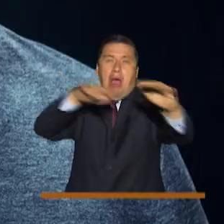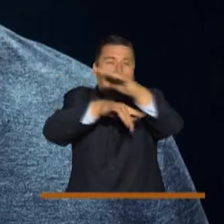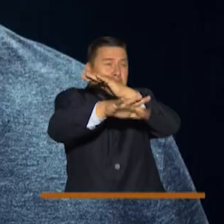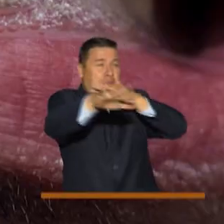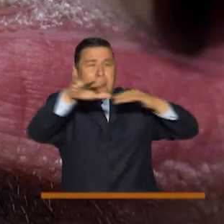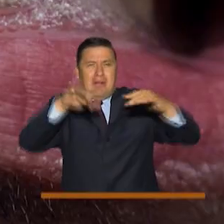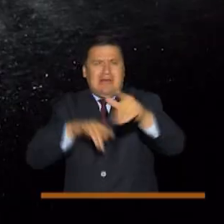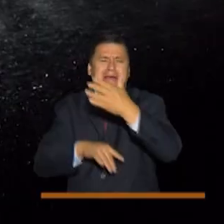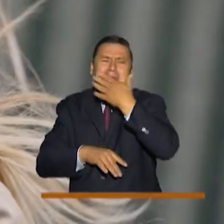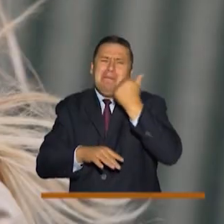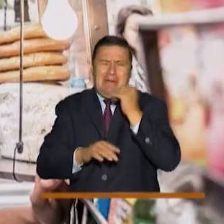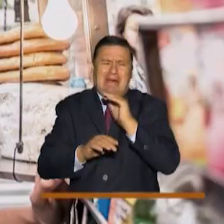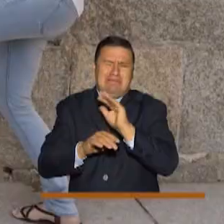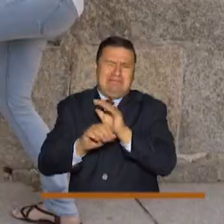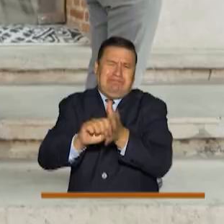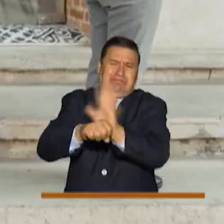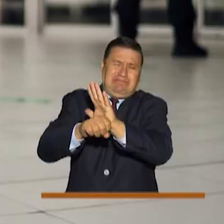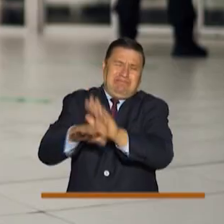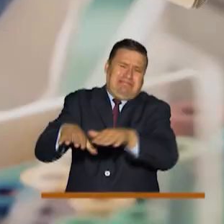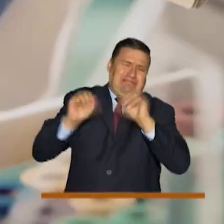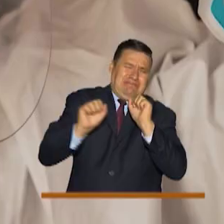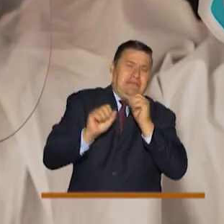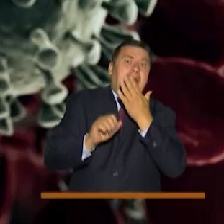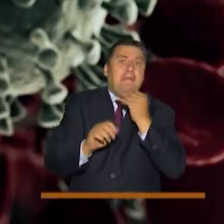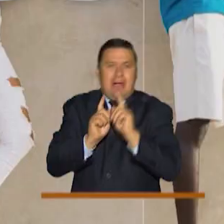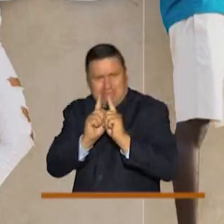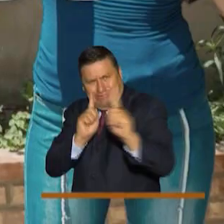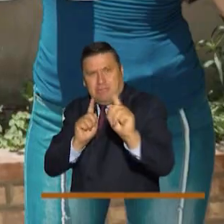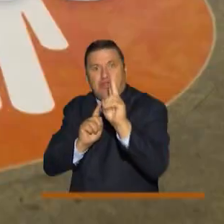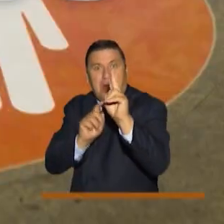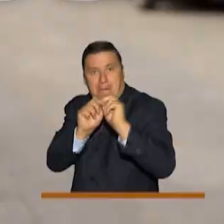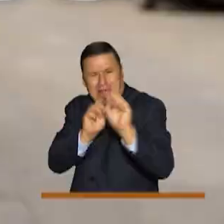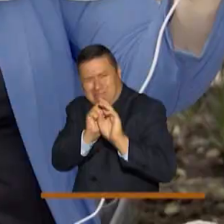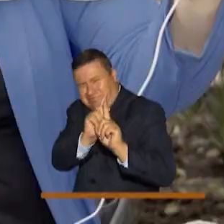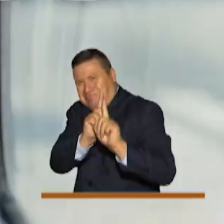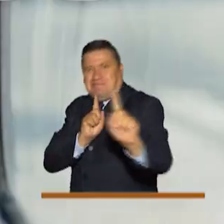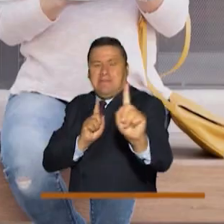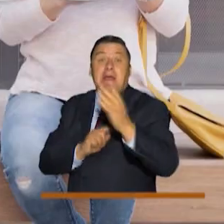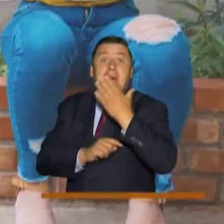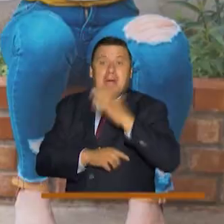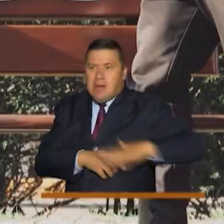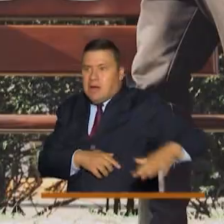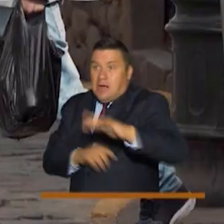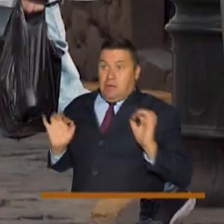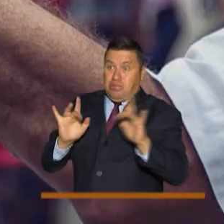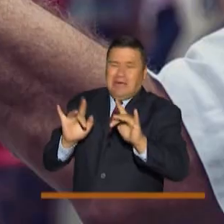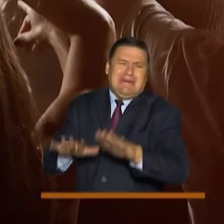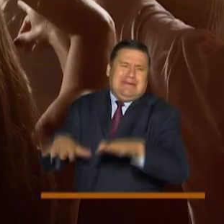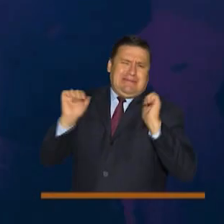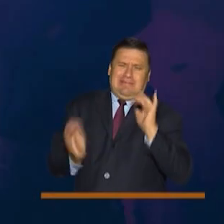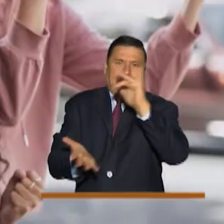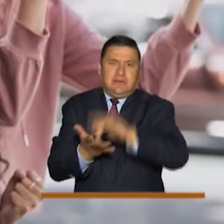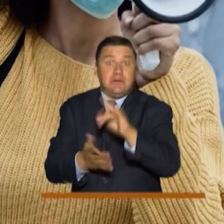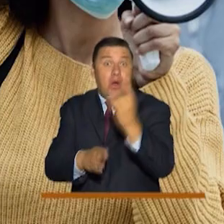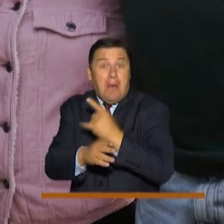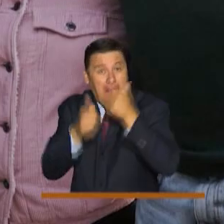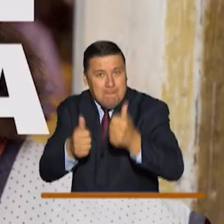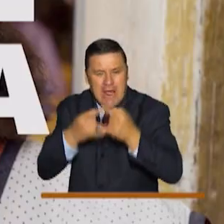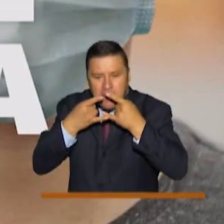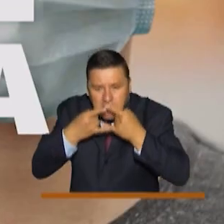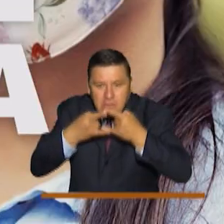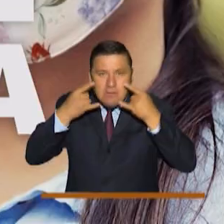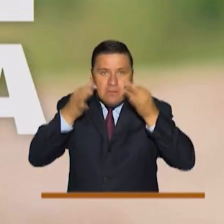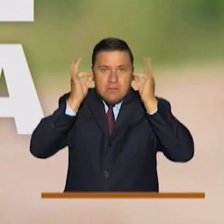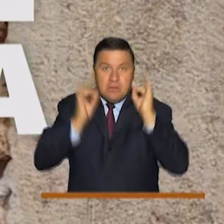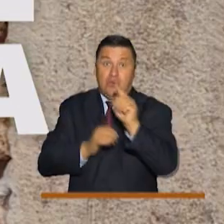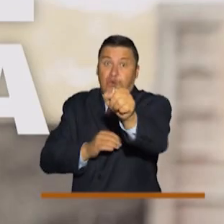miles de gotas de saliva que serán mezcladas en el aire. Mantente lejos del coronavirus, por lo menos a 2 metros de distancia. Evita estar en